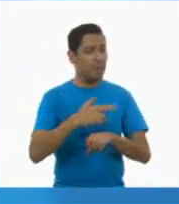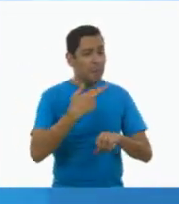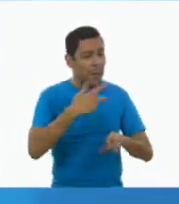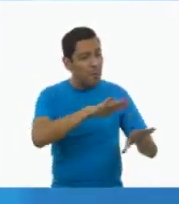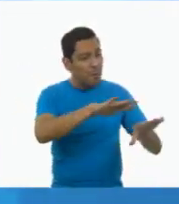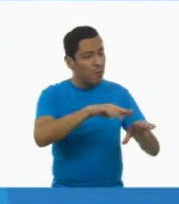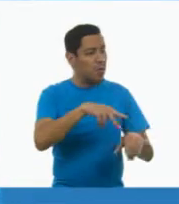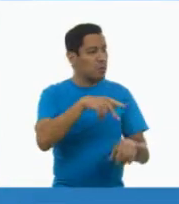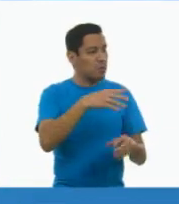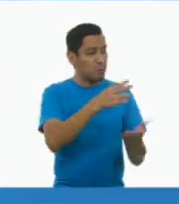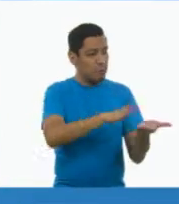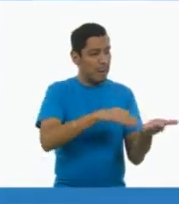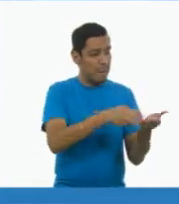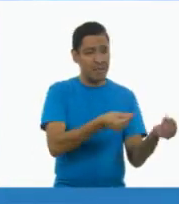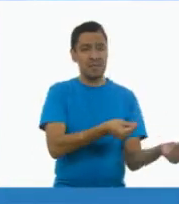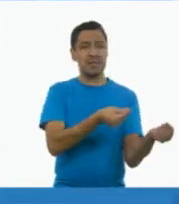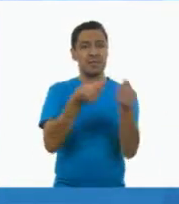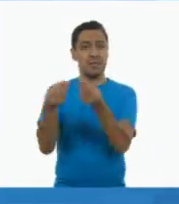me las piden?